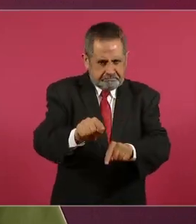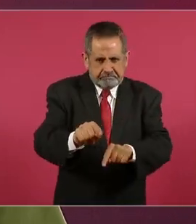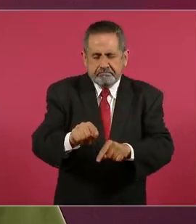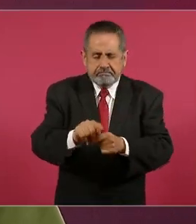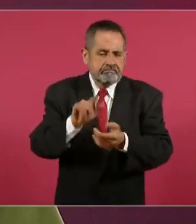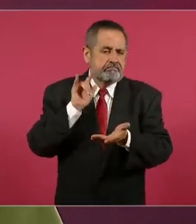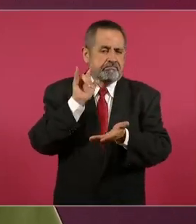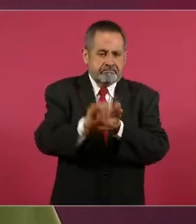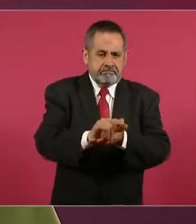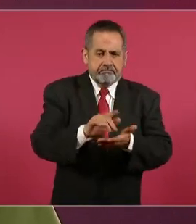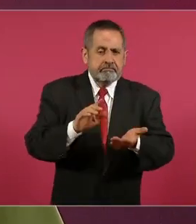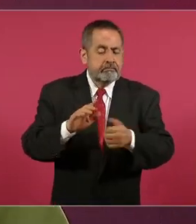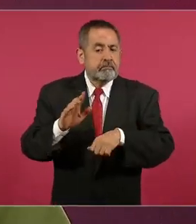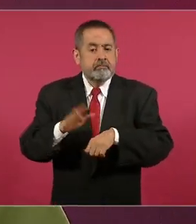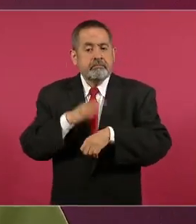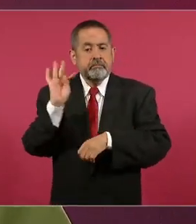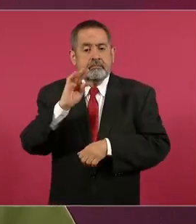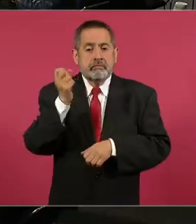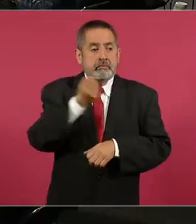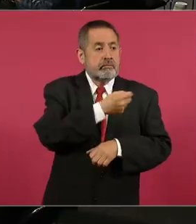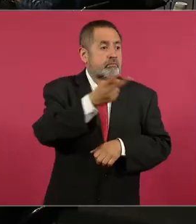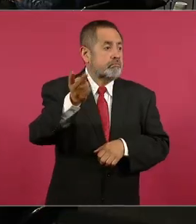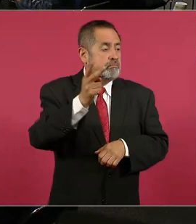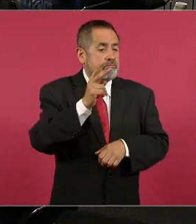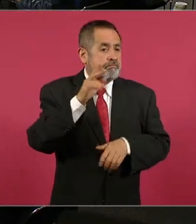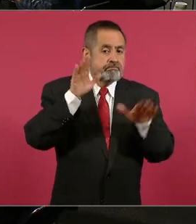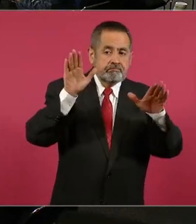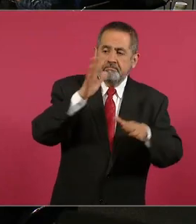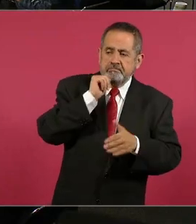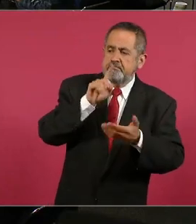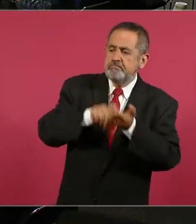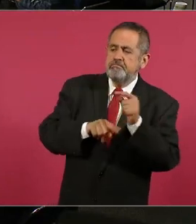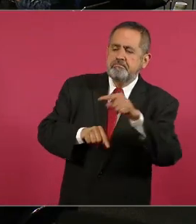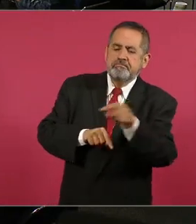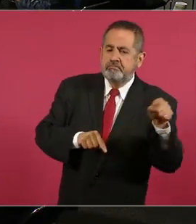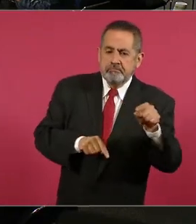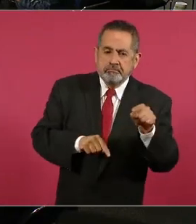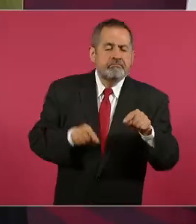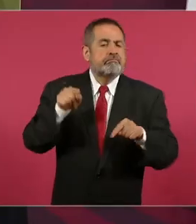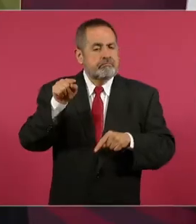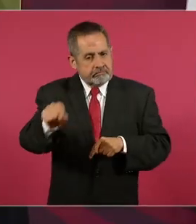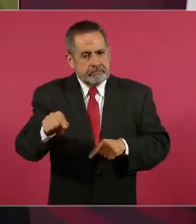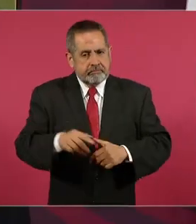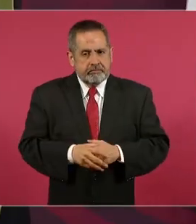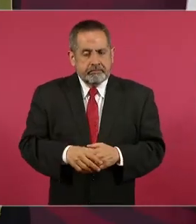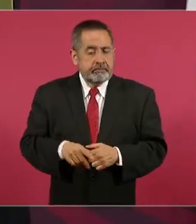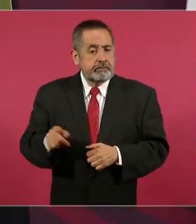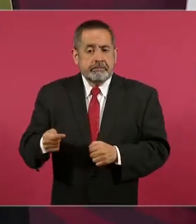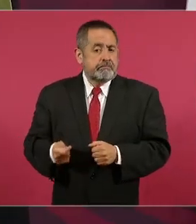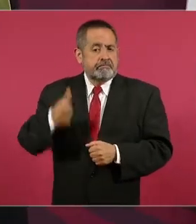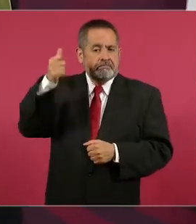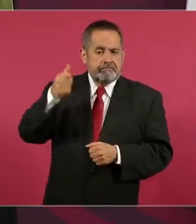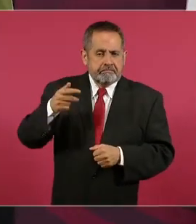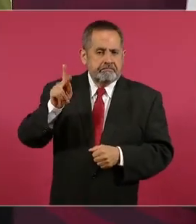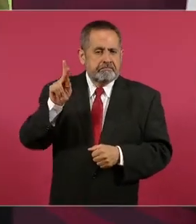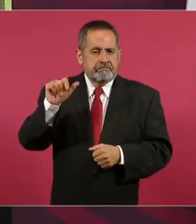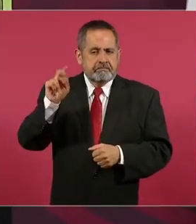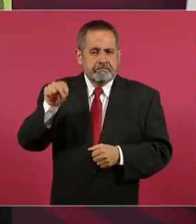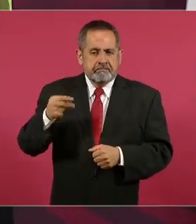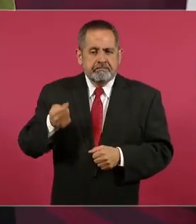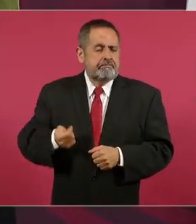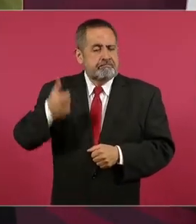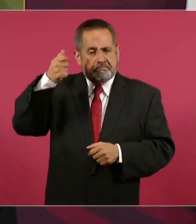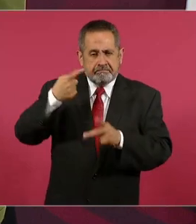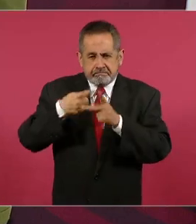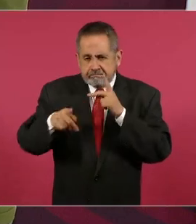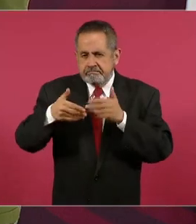por la restricción de otras líneas de llegar a los puntos. Pero este es un plan inicial, esto es con lo que